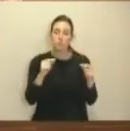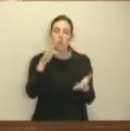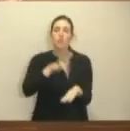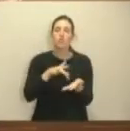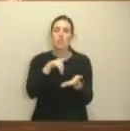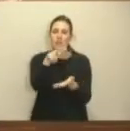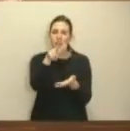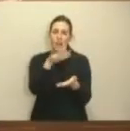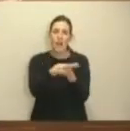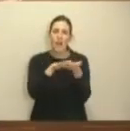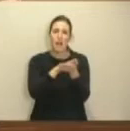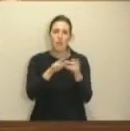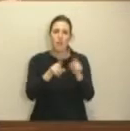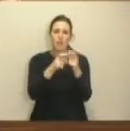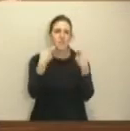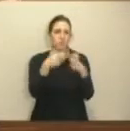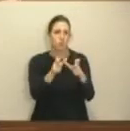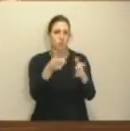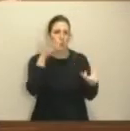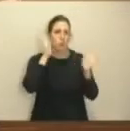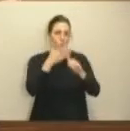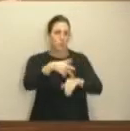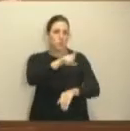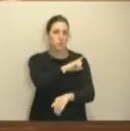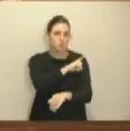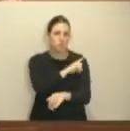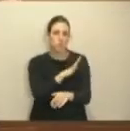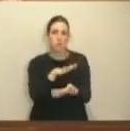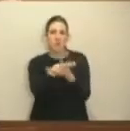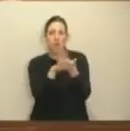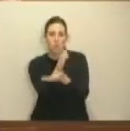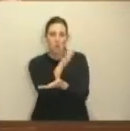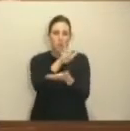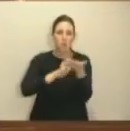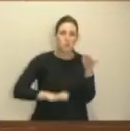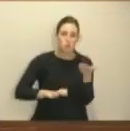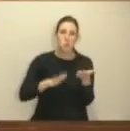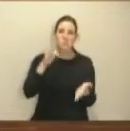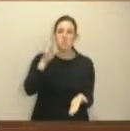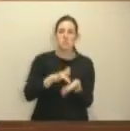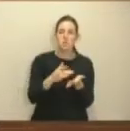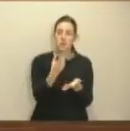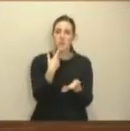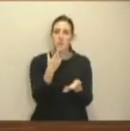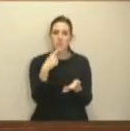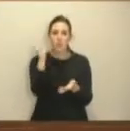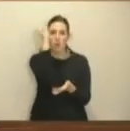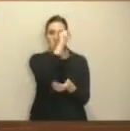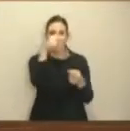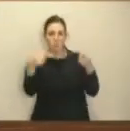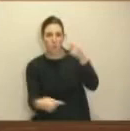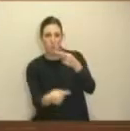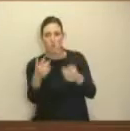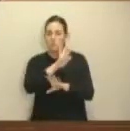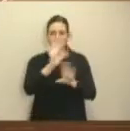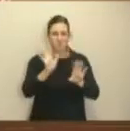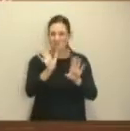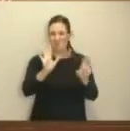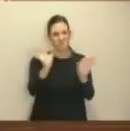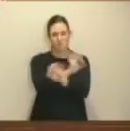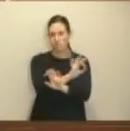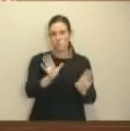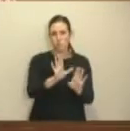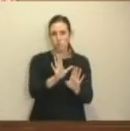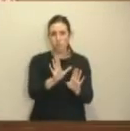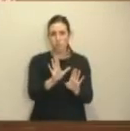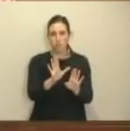del sector mastodóntico y me hace alusión a informes donde nos sitúan en una posición en el ranking, otro, no se equivoque, no se dirija